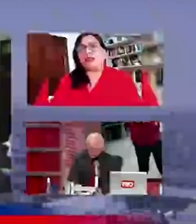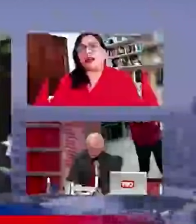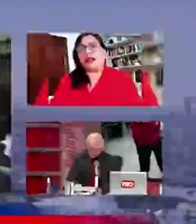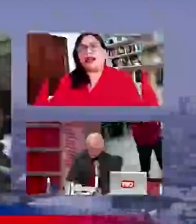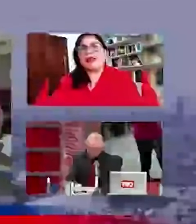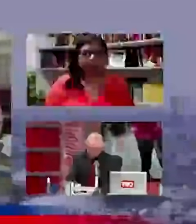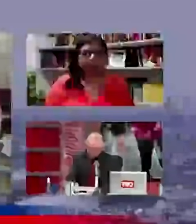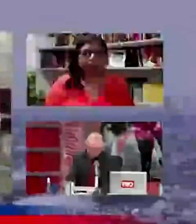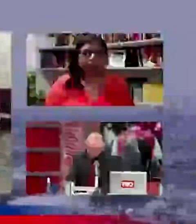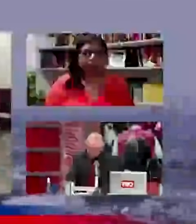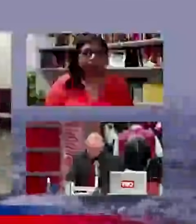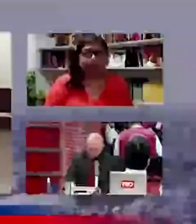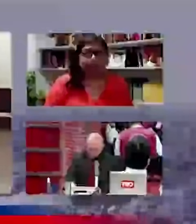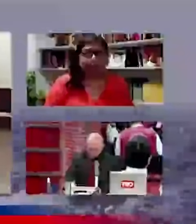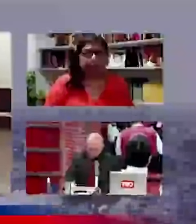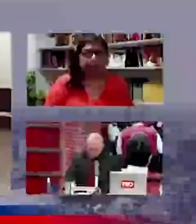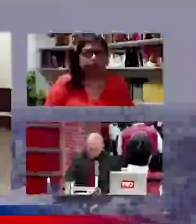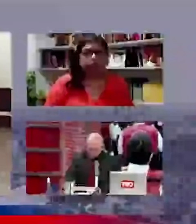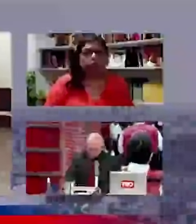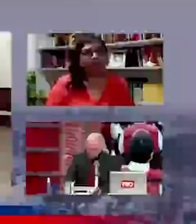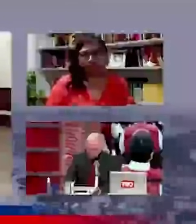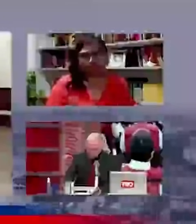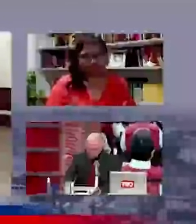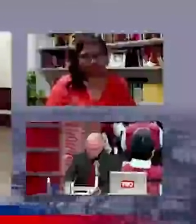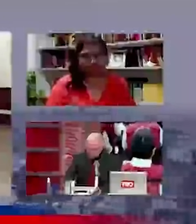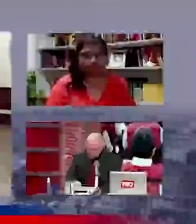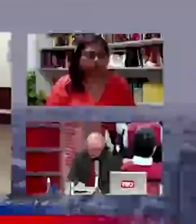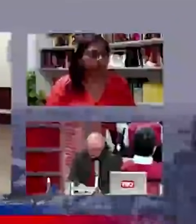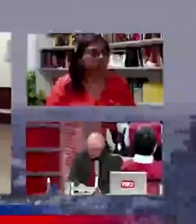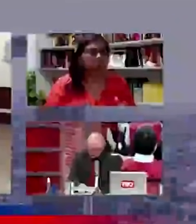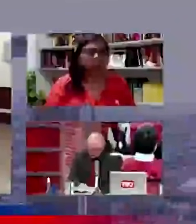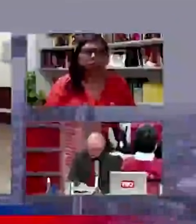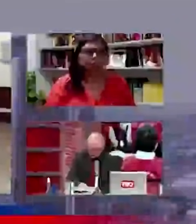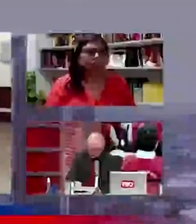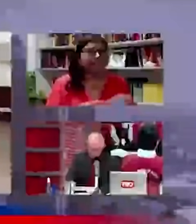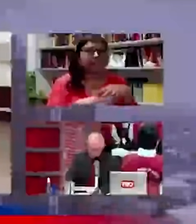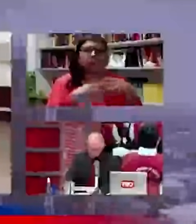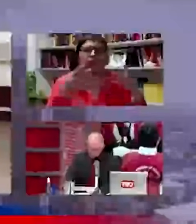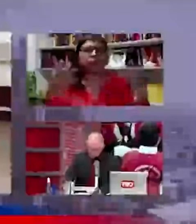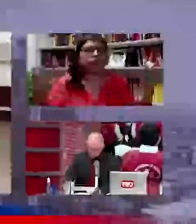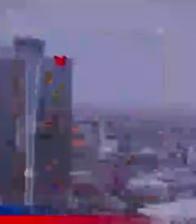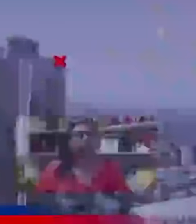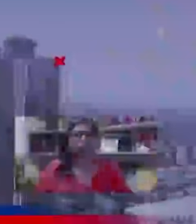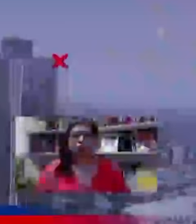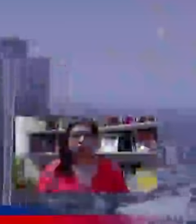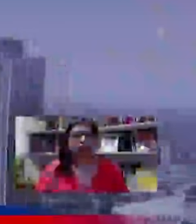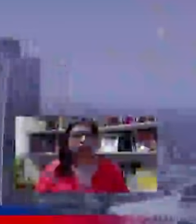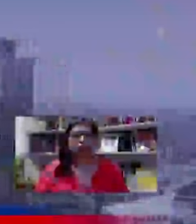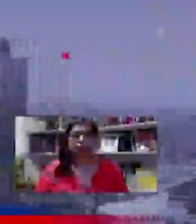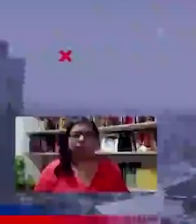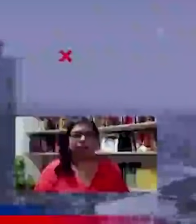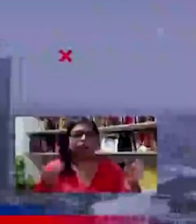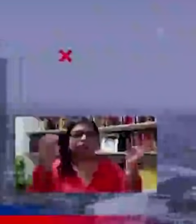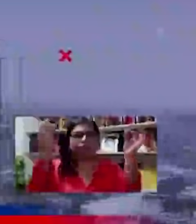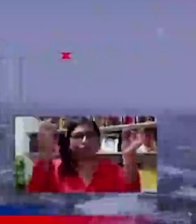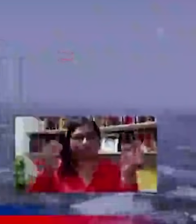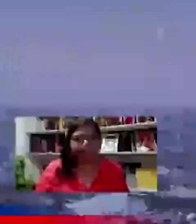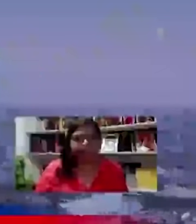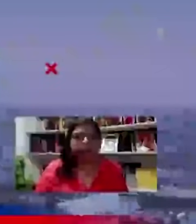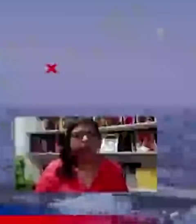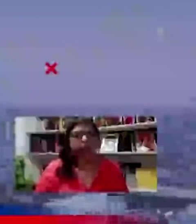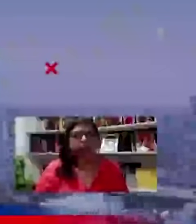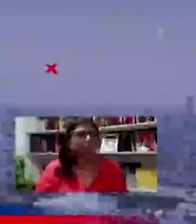es ser honesto, cosa que yo sé que es difícil en estos momentos, pero digamos, ¿qué es lo que debería